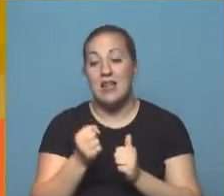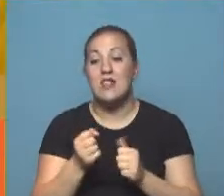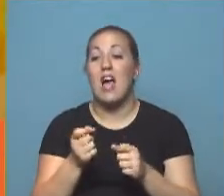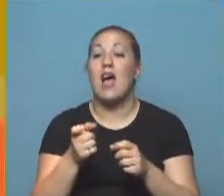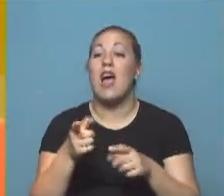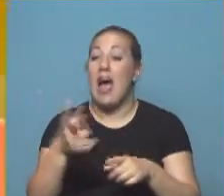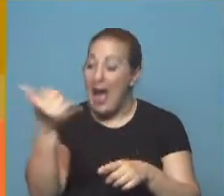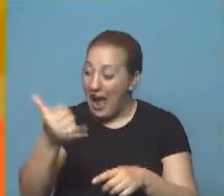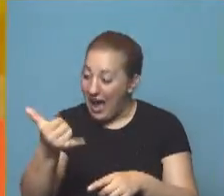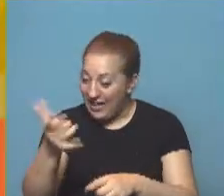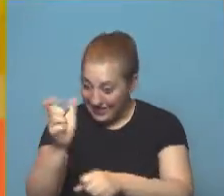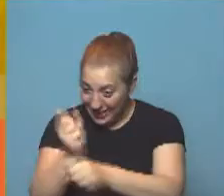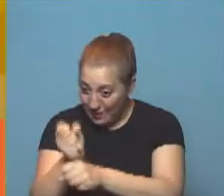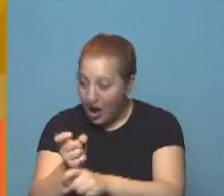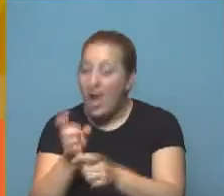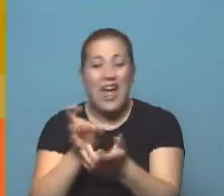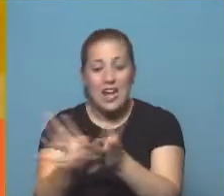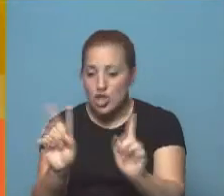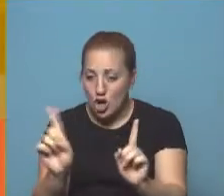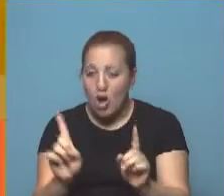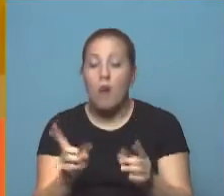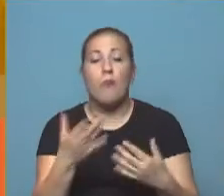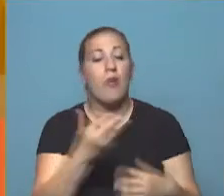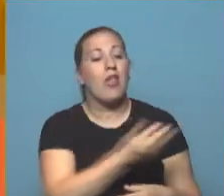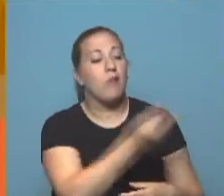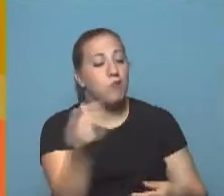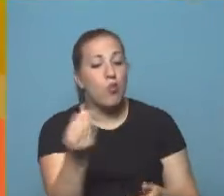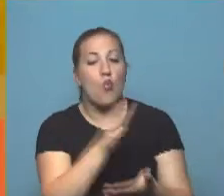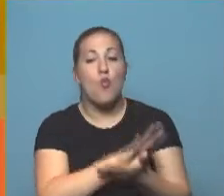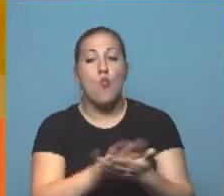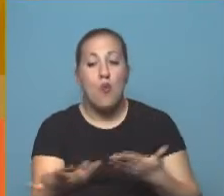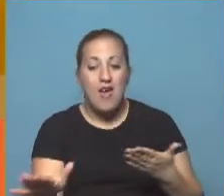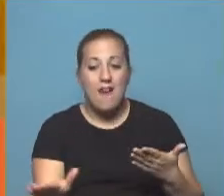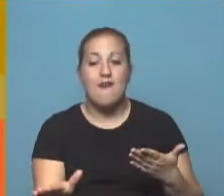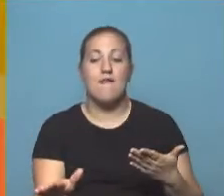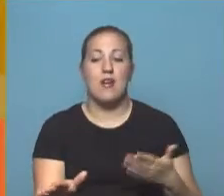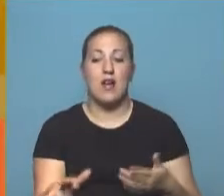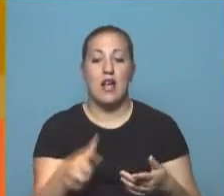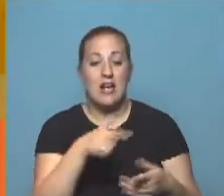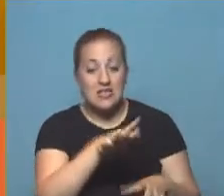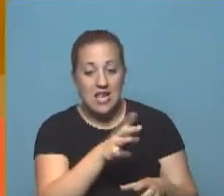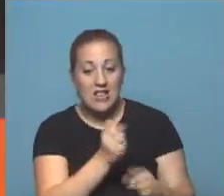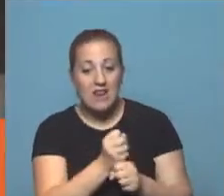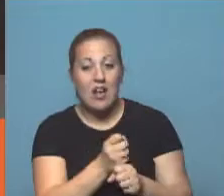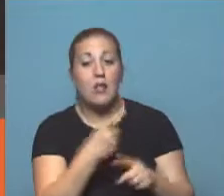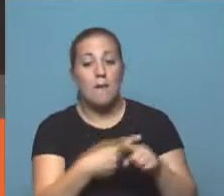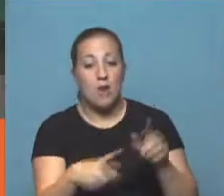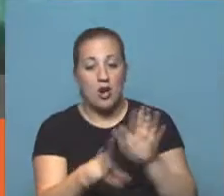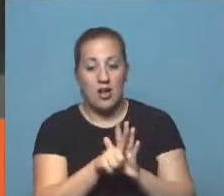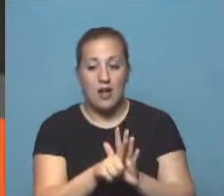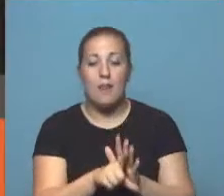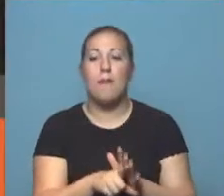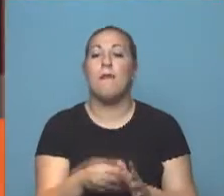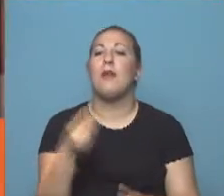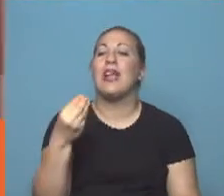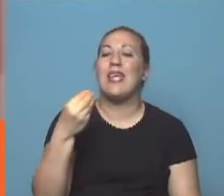ya existentes, sin echar gente nueva, puedan llamar gente nueva en la población más vulnerable, que son los pibes. Estás trabajando por esa ley. Pero el modelo es McDonald's.